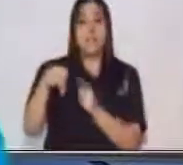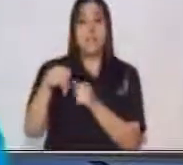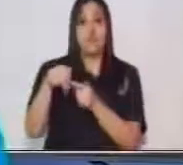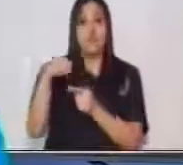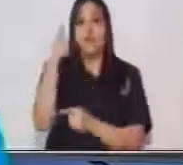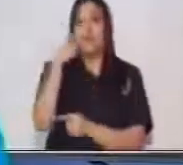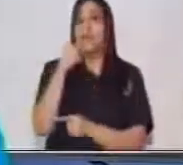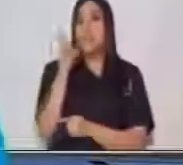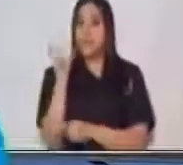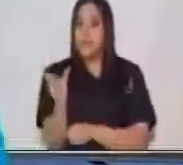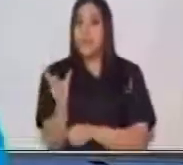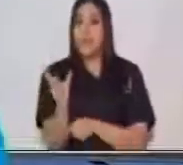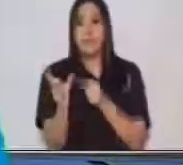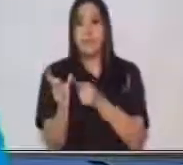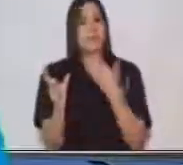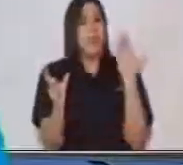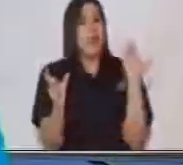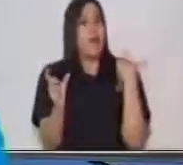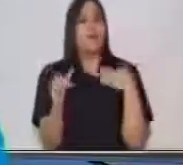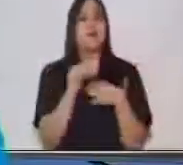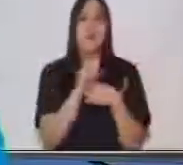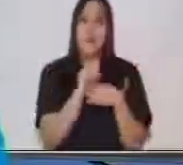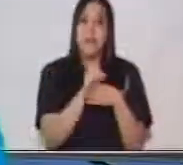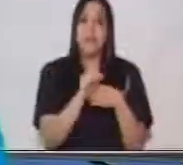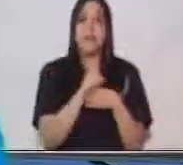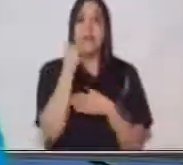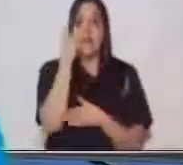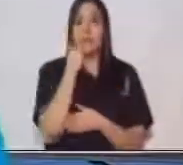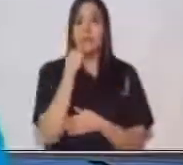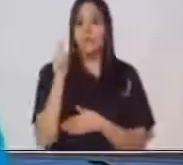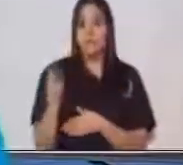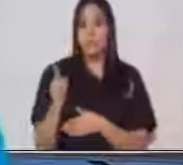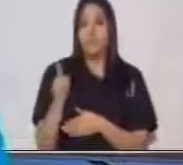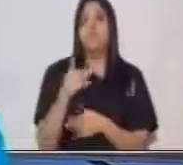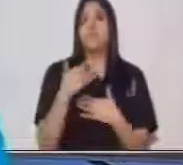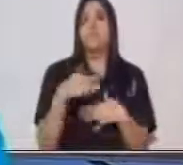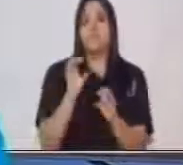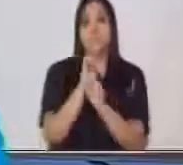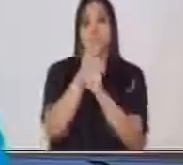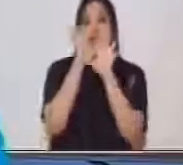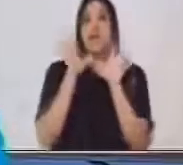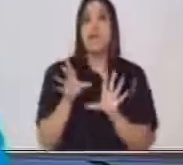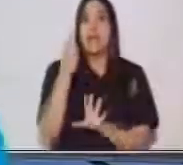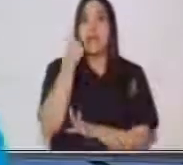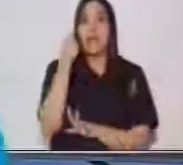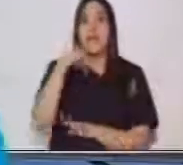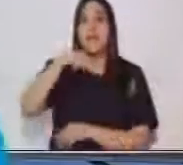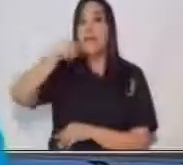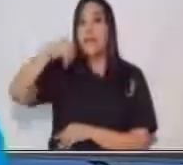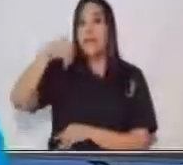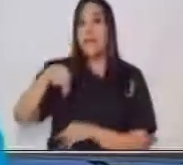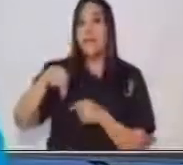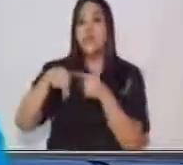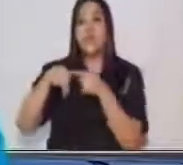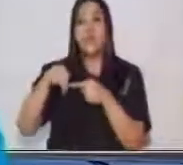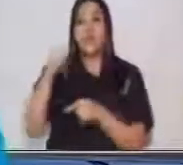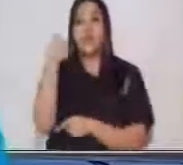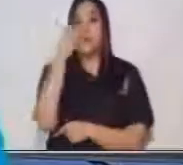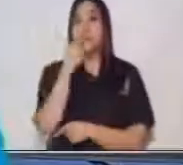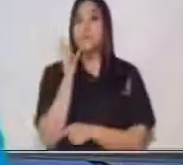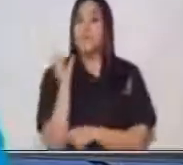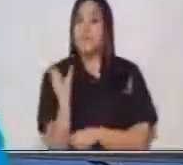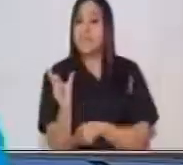eso hicimos el repaso de sustantivos, porque acá claramente dice que el núcleo del sujeto es la palabra